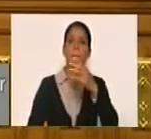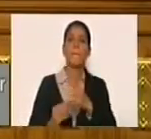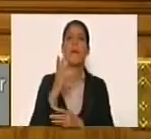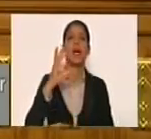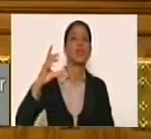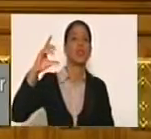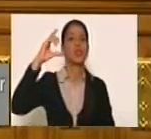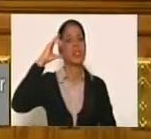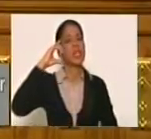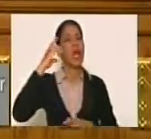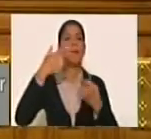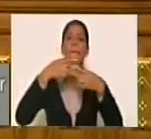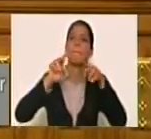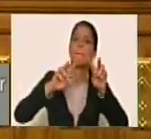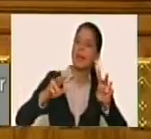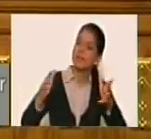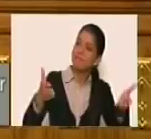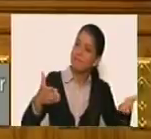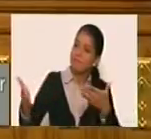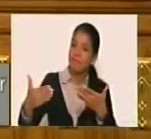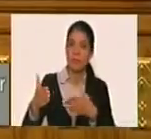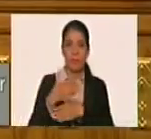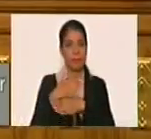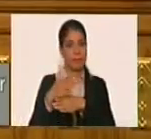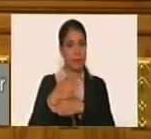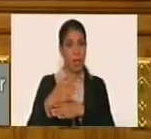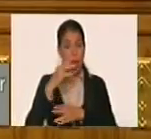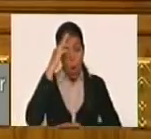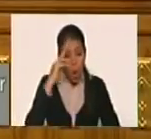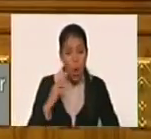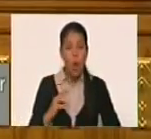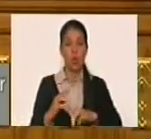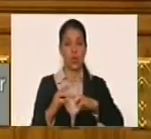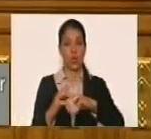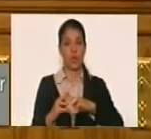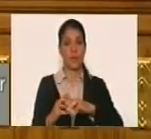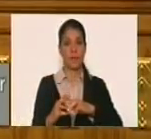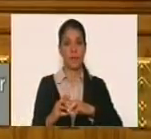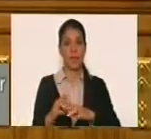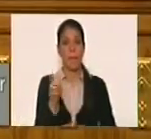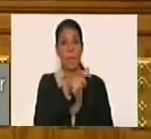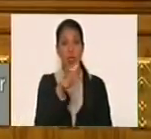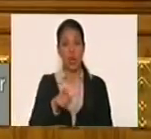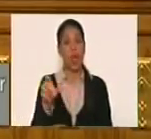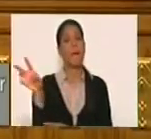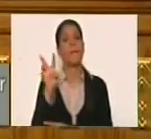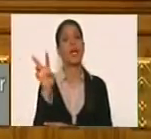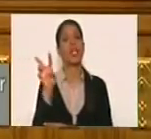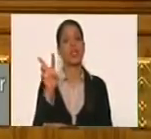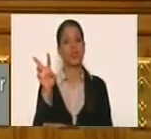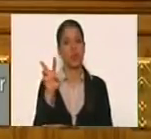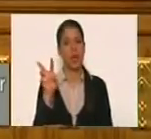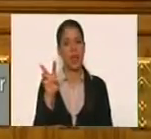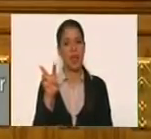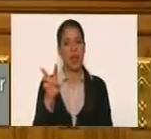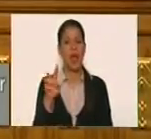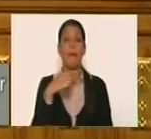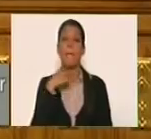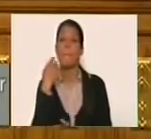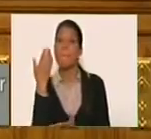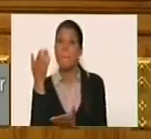tolerancia y la convivencia. Es un homenaje a los venezolanos y venezolanas que perdieron la